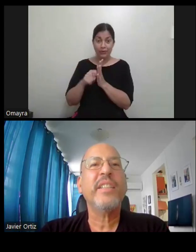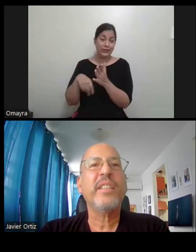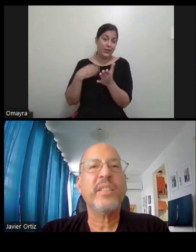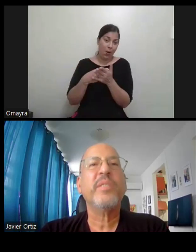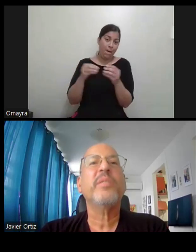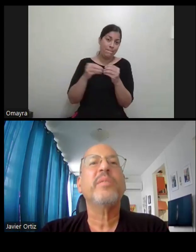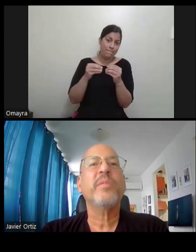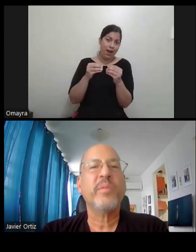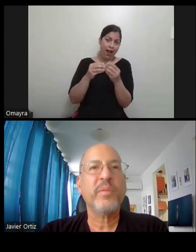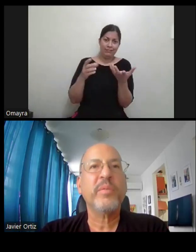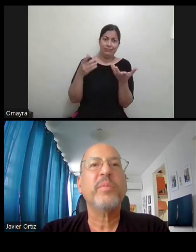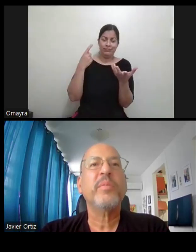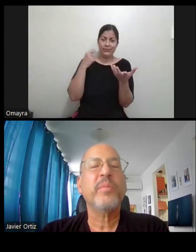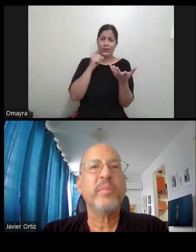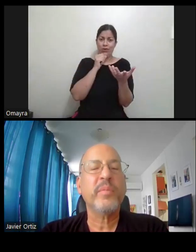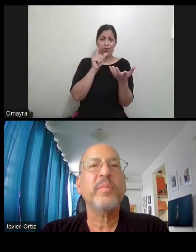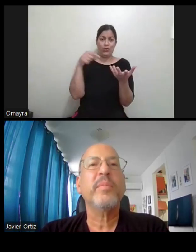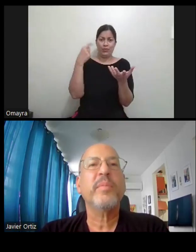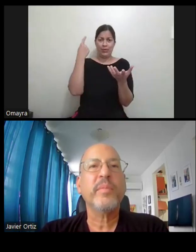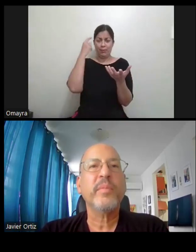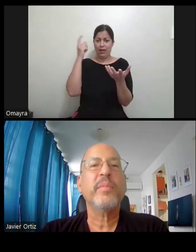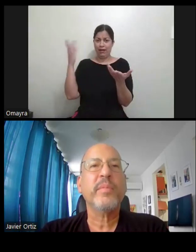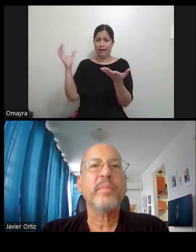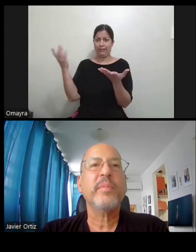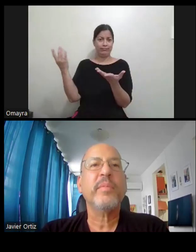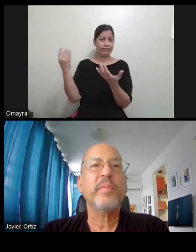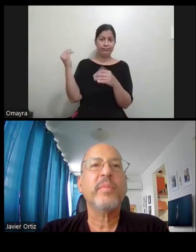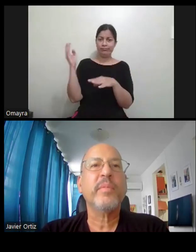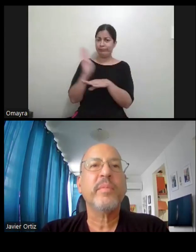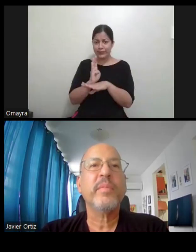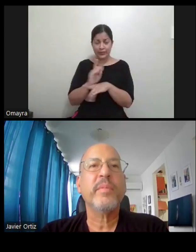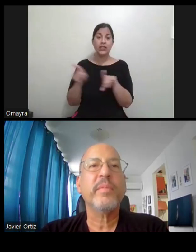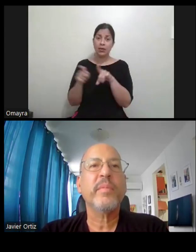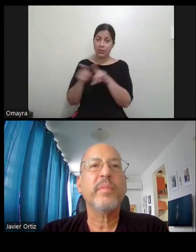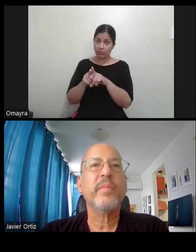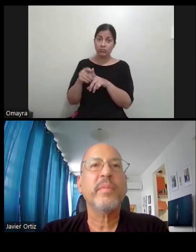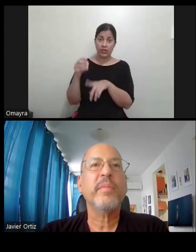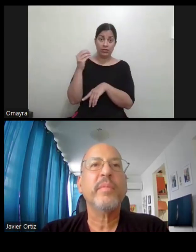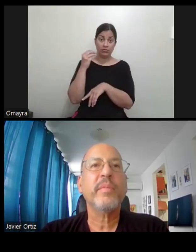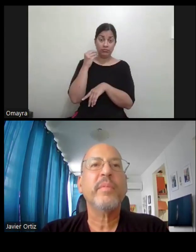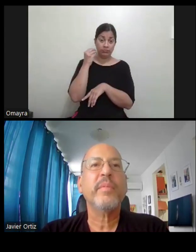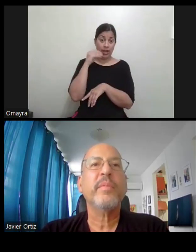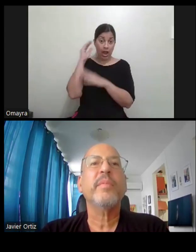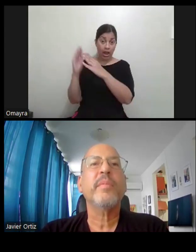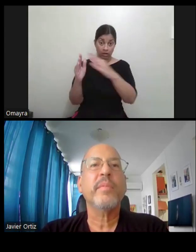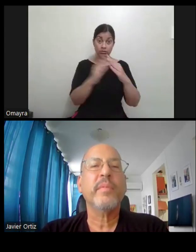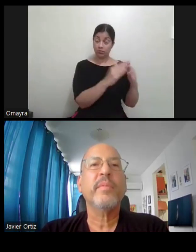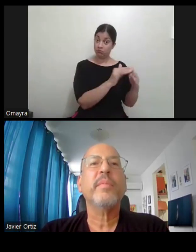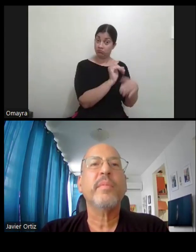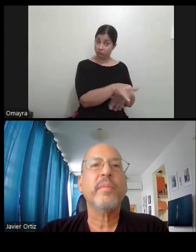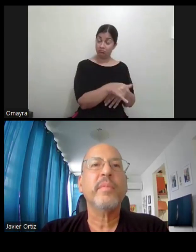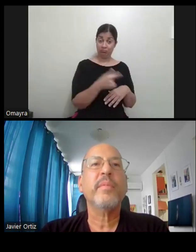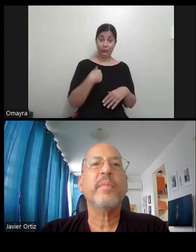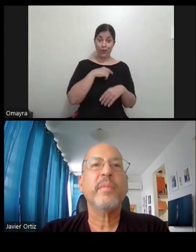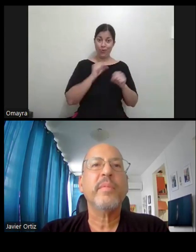era solamente para la industria de las comunicaciones, sino también que empezamos a tener para uno videocassettes en la casa, grabábamos,